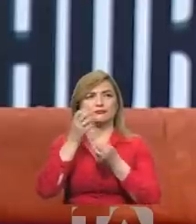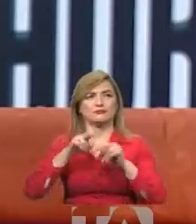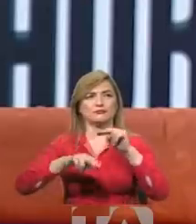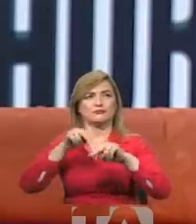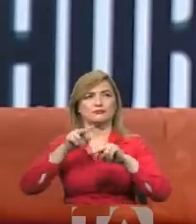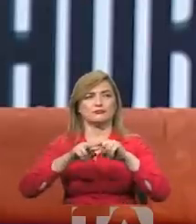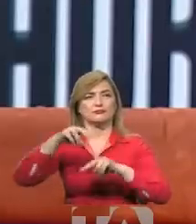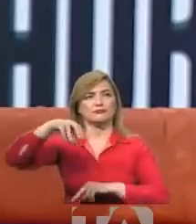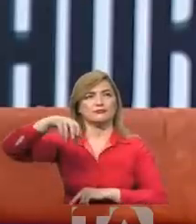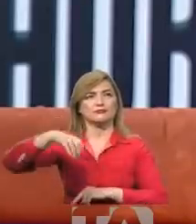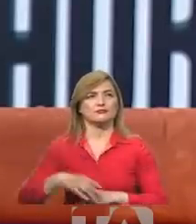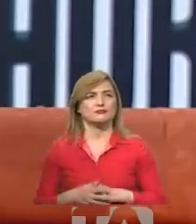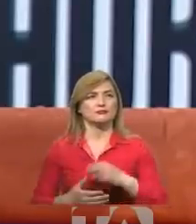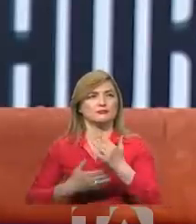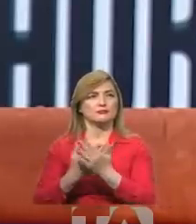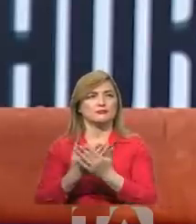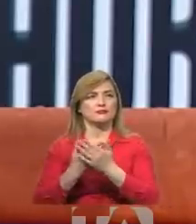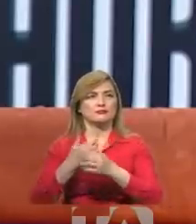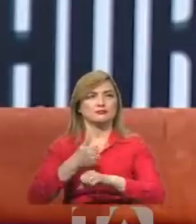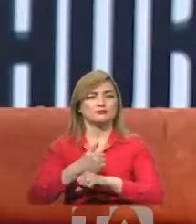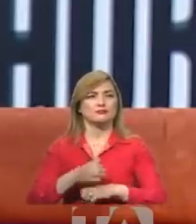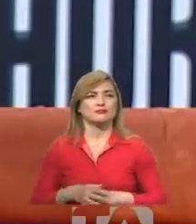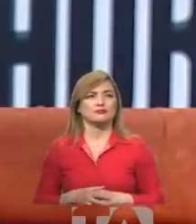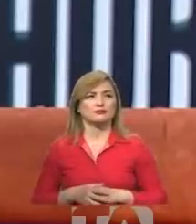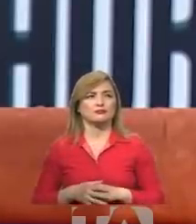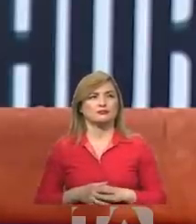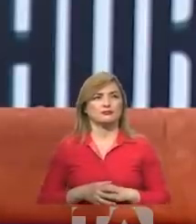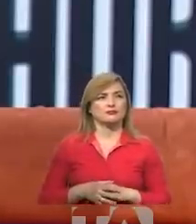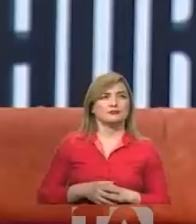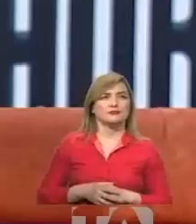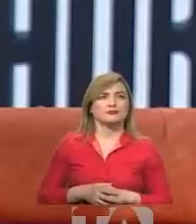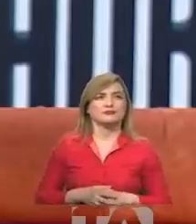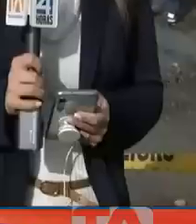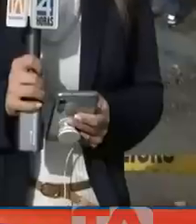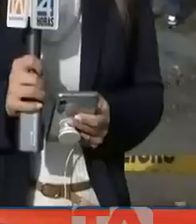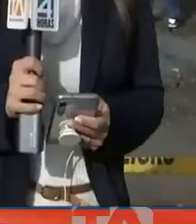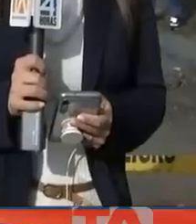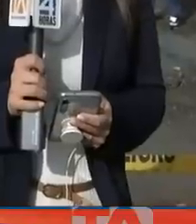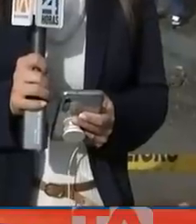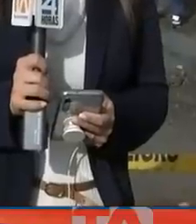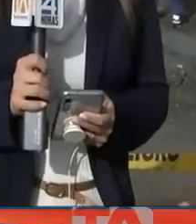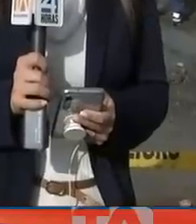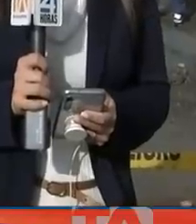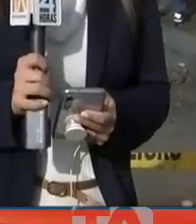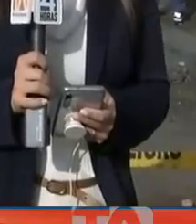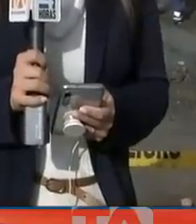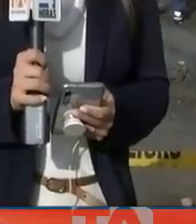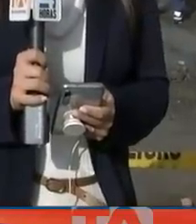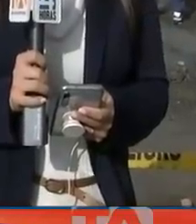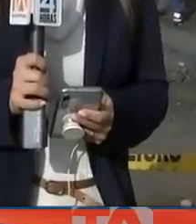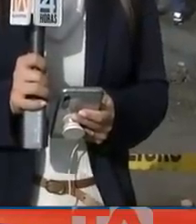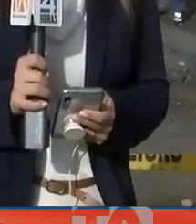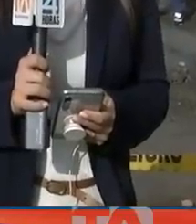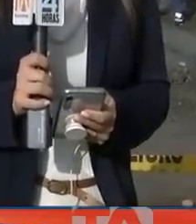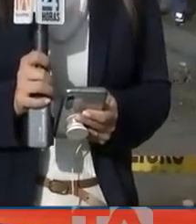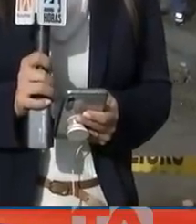potable. Ellos tienen una propuesta para las autoridades y para conocerla, a esta hora hacemos contacto con nuestra compañera Angie Torres, quien ya